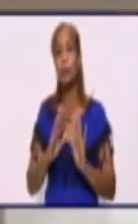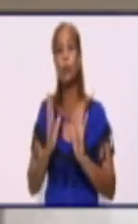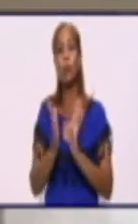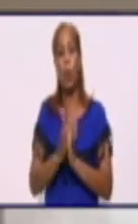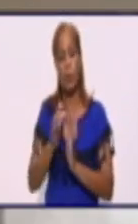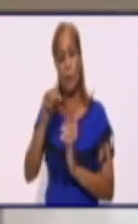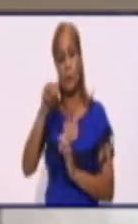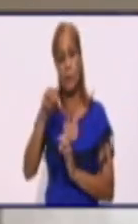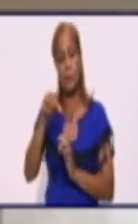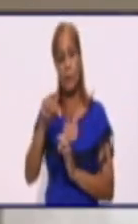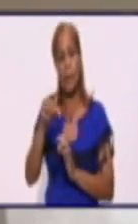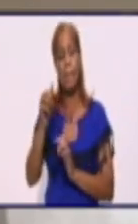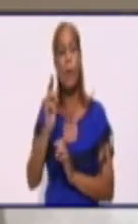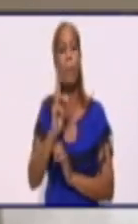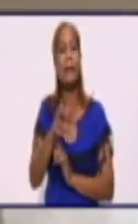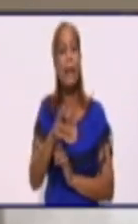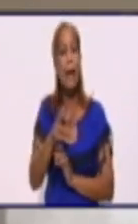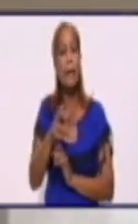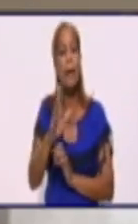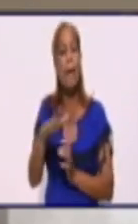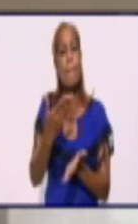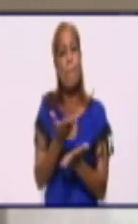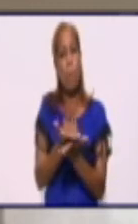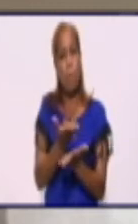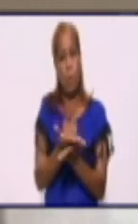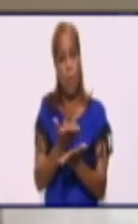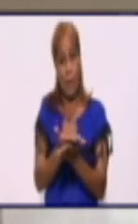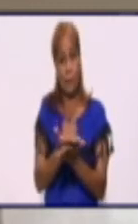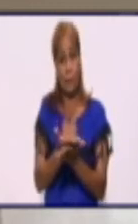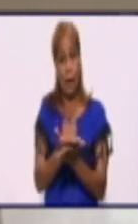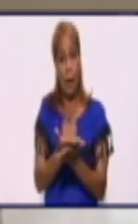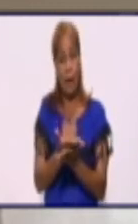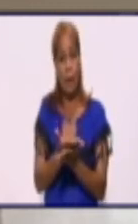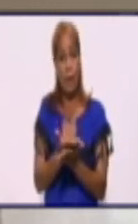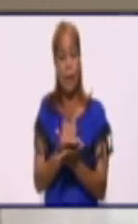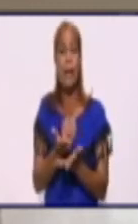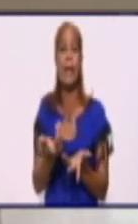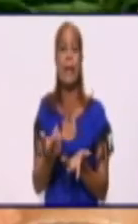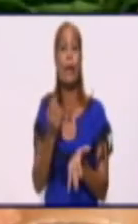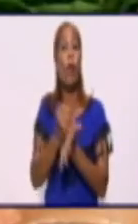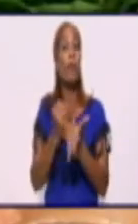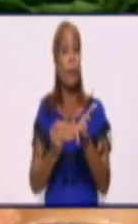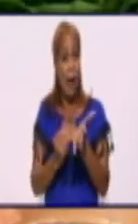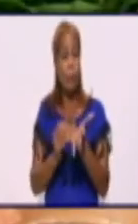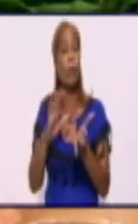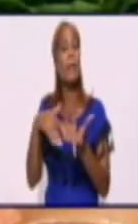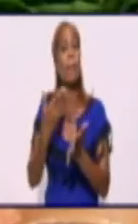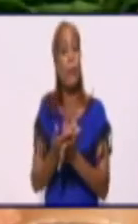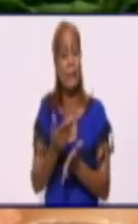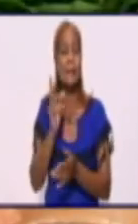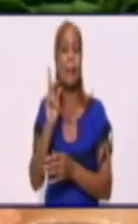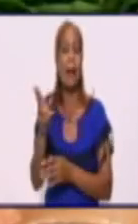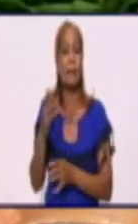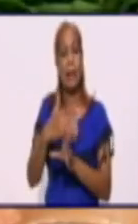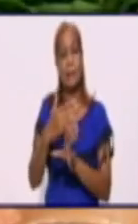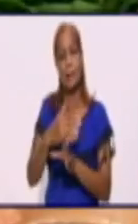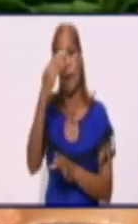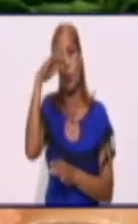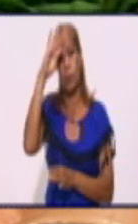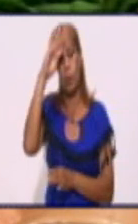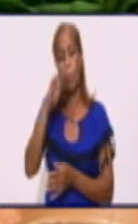Aquí en Granma, excepto los confirmados que se mandan a Santiago de Cuba. Gracias, doctora, por toda esta explicación. Le vamos a